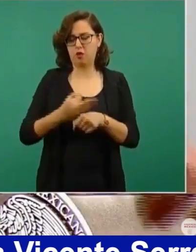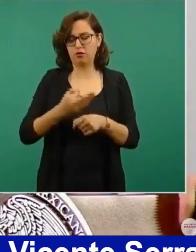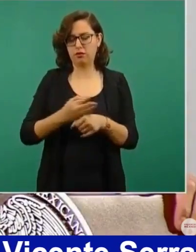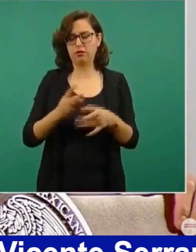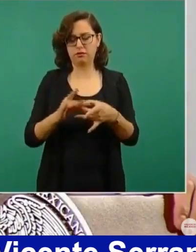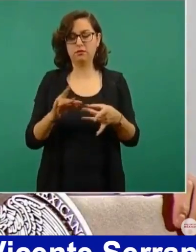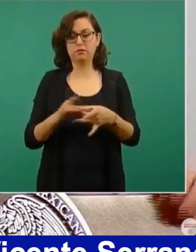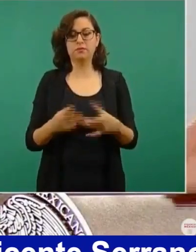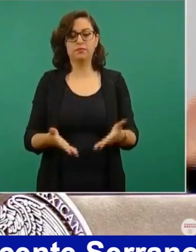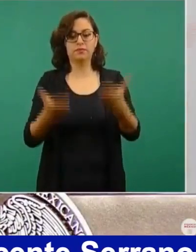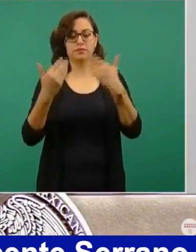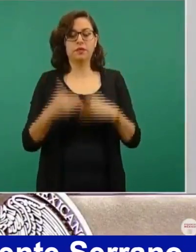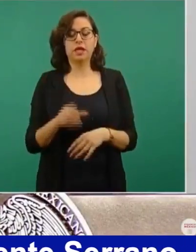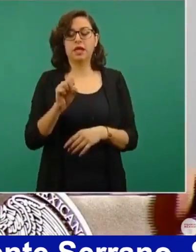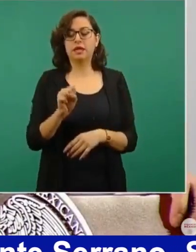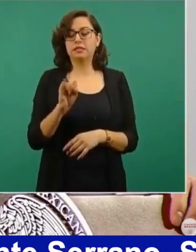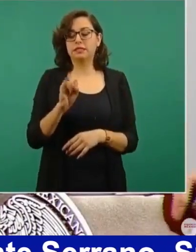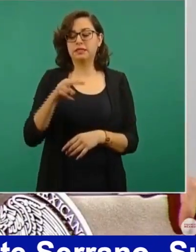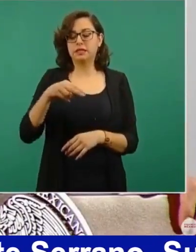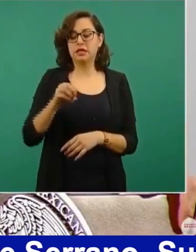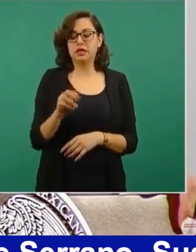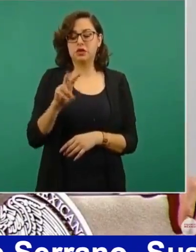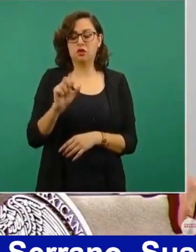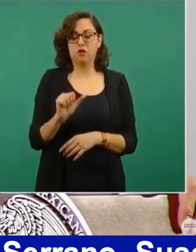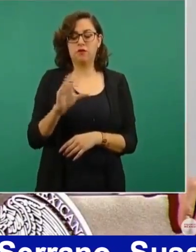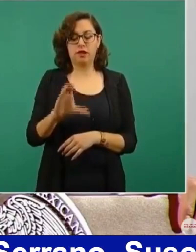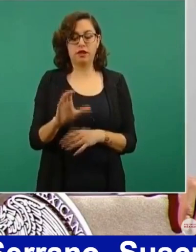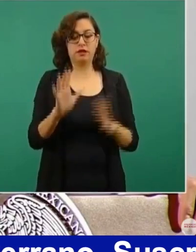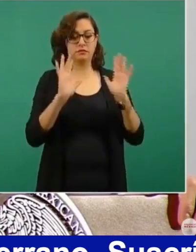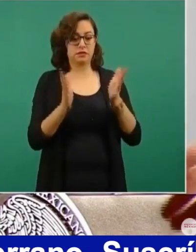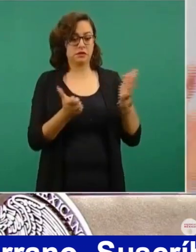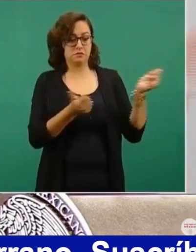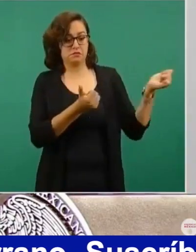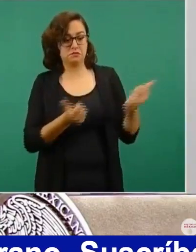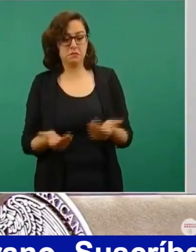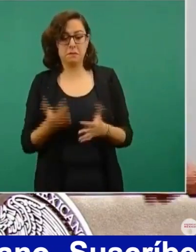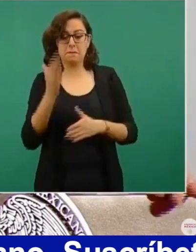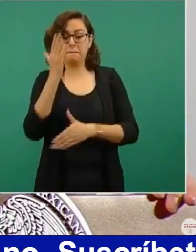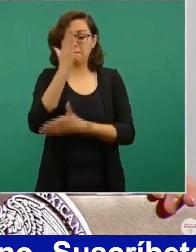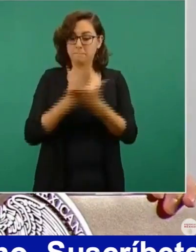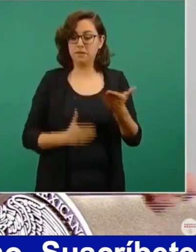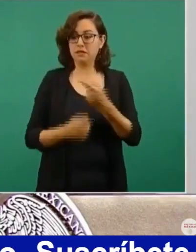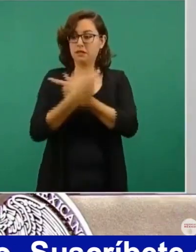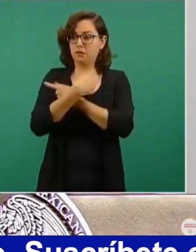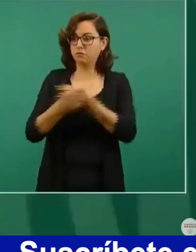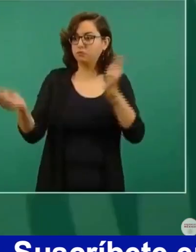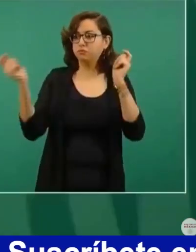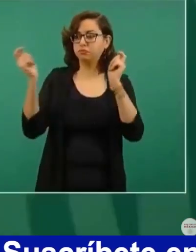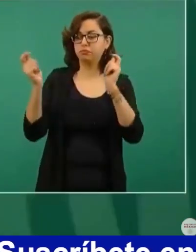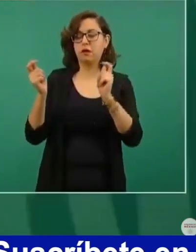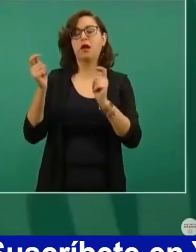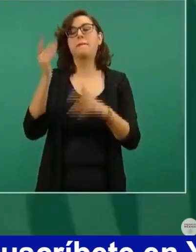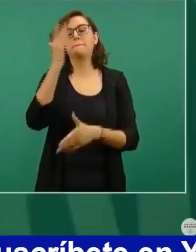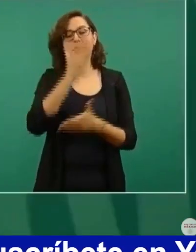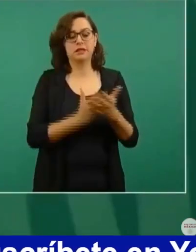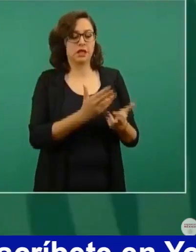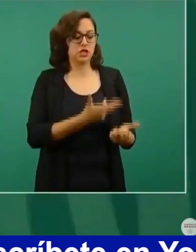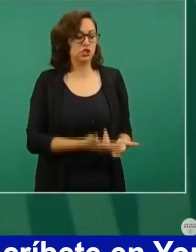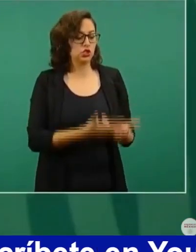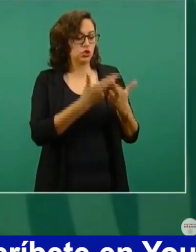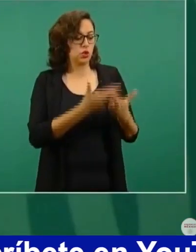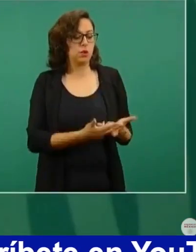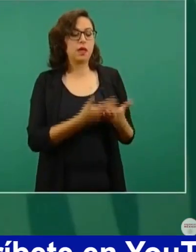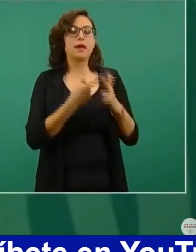la mitad ya ha sido aplicada, la otra mitad recientemente llegó, han llegado embarques de 1 millón y en este momento ya